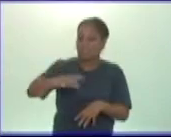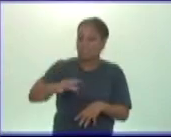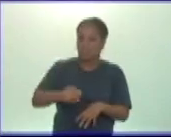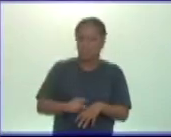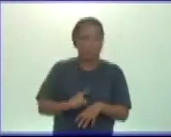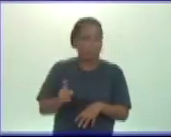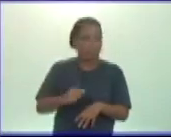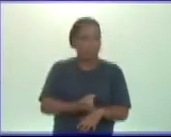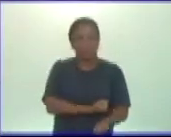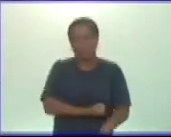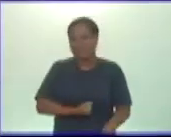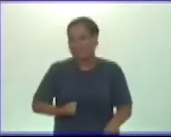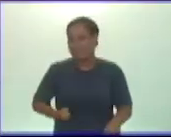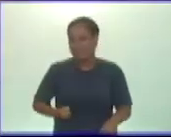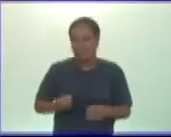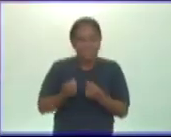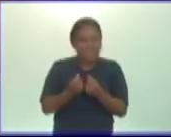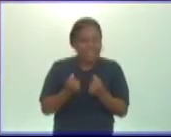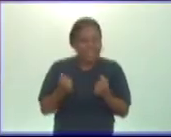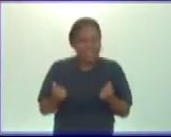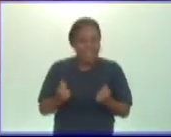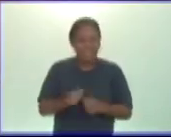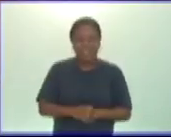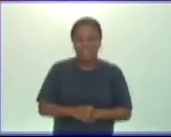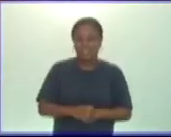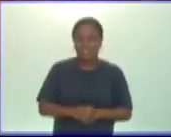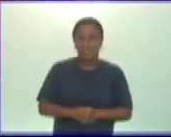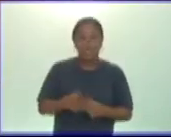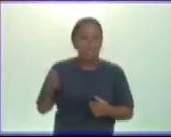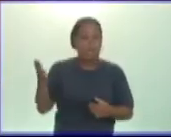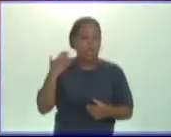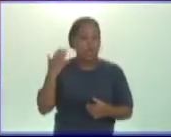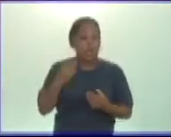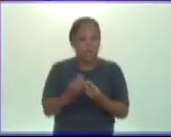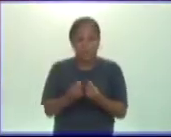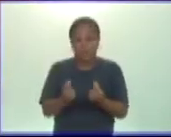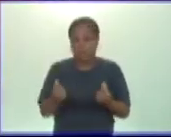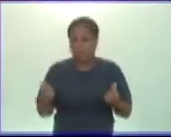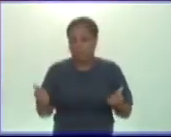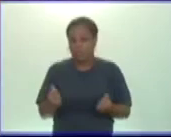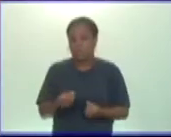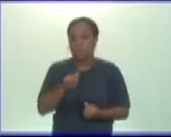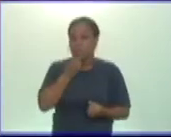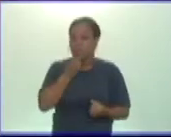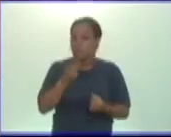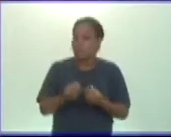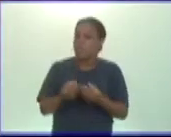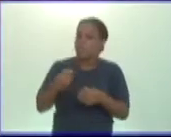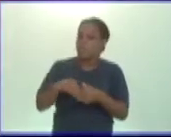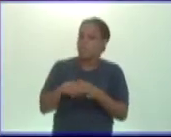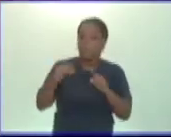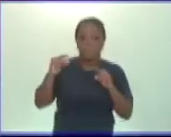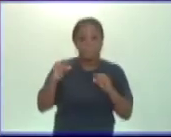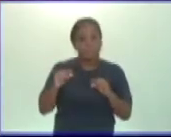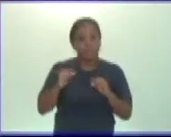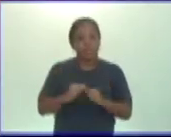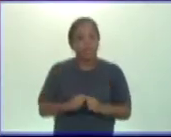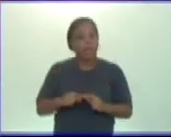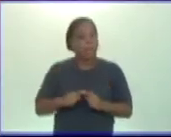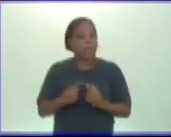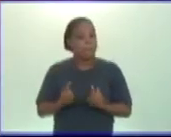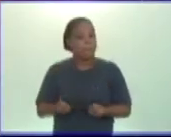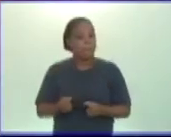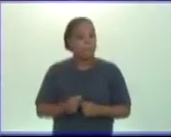son capaces de neutralizar el ácido. En los suelos cálidos, el ácido puede neutralizarse y su efecto es menor. Sin embargo,